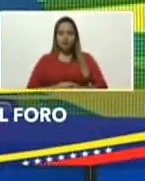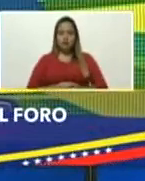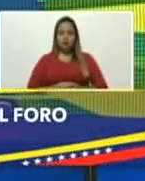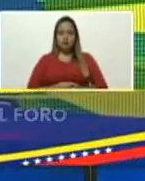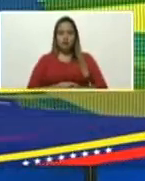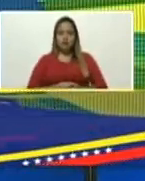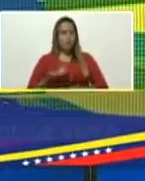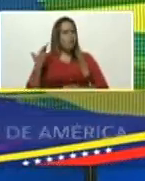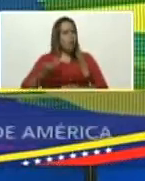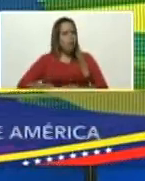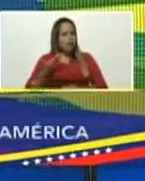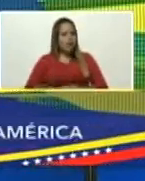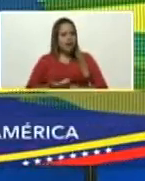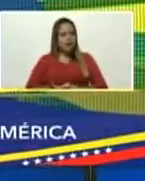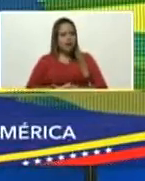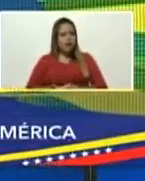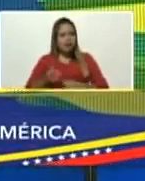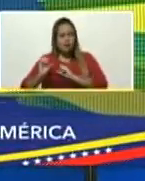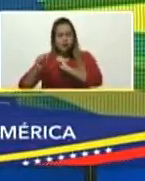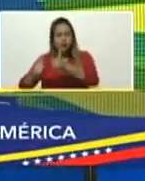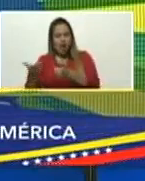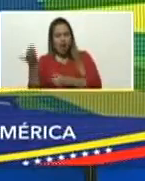muy importante, desde la década del 90.